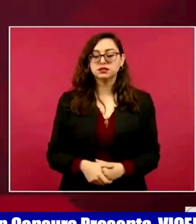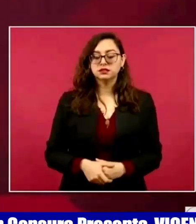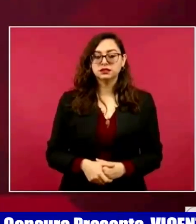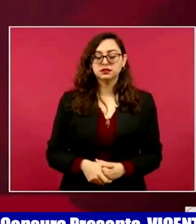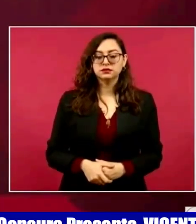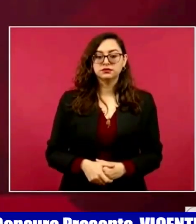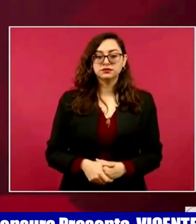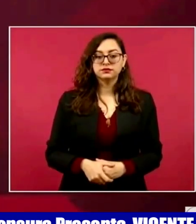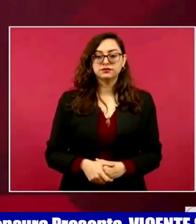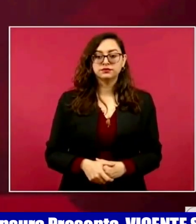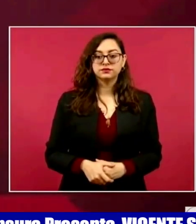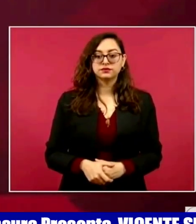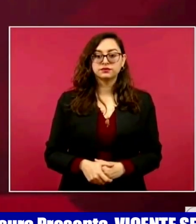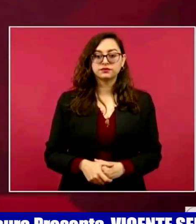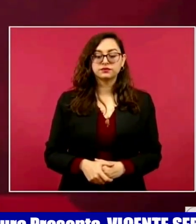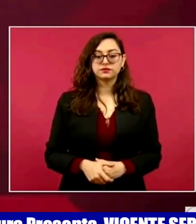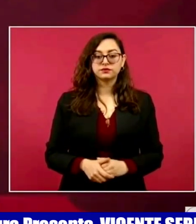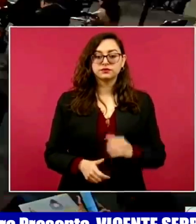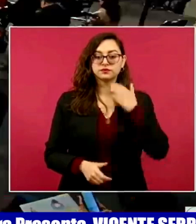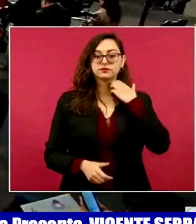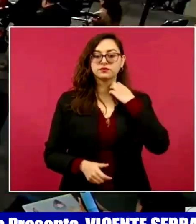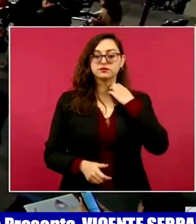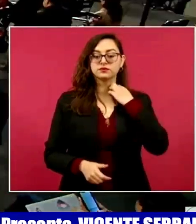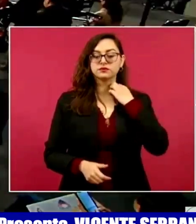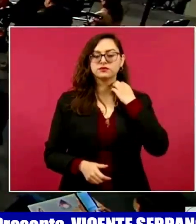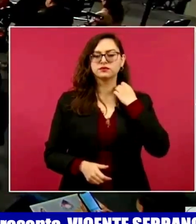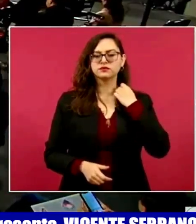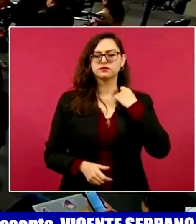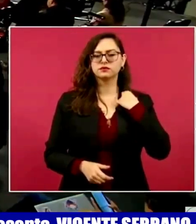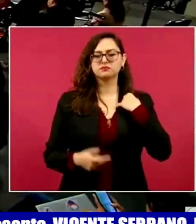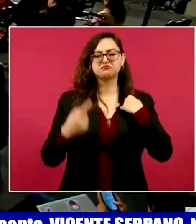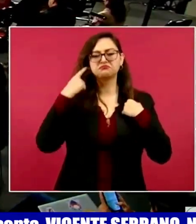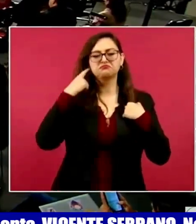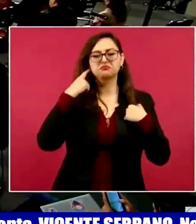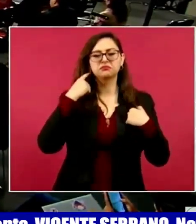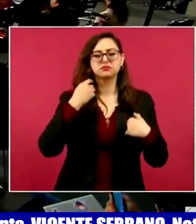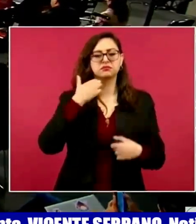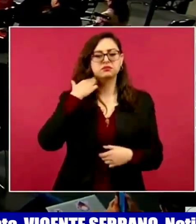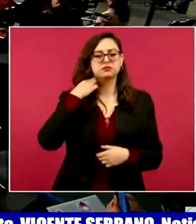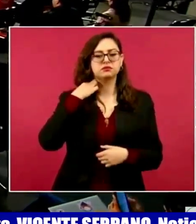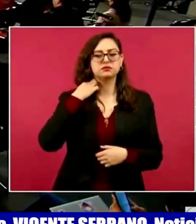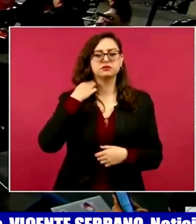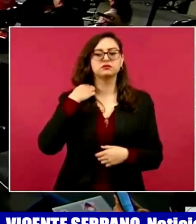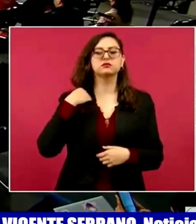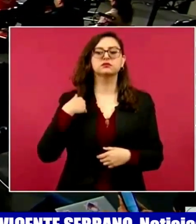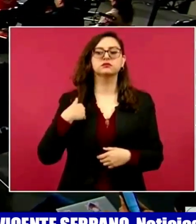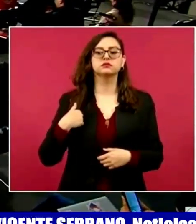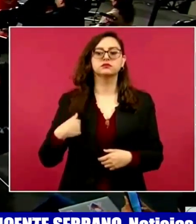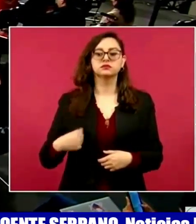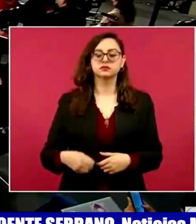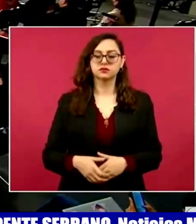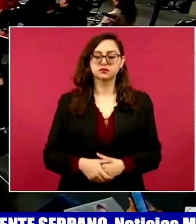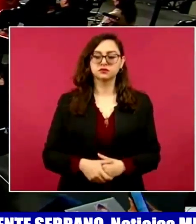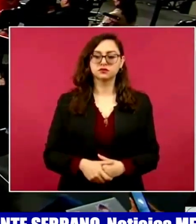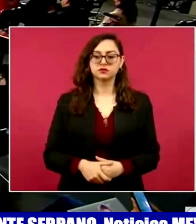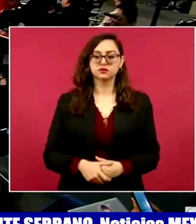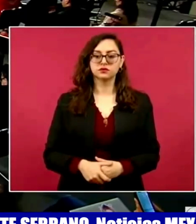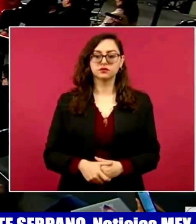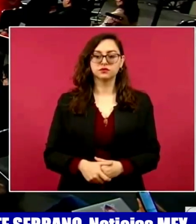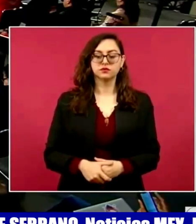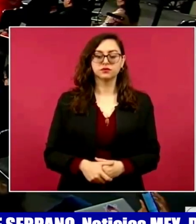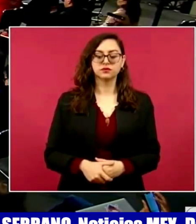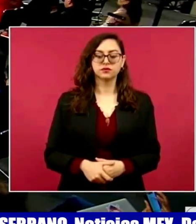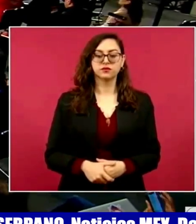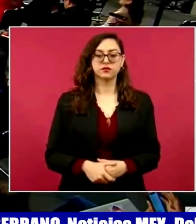Por eso se cambió la ley nacional de detenciones, presidente, para que puedan los policías detener a los delincuentes inmediatamente. No, lo